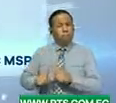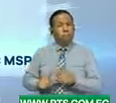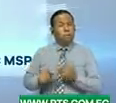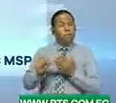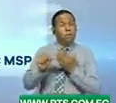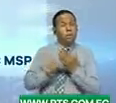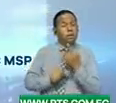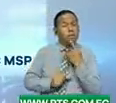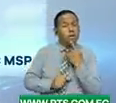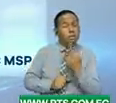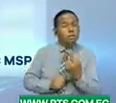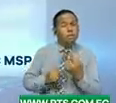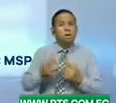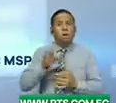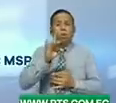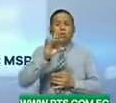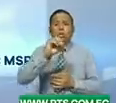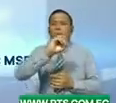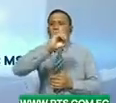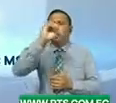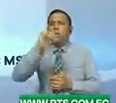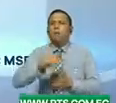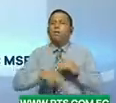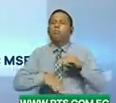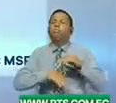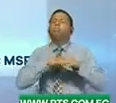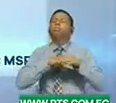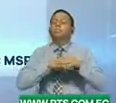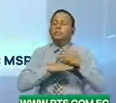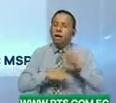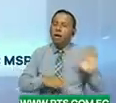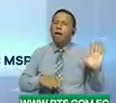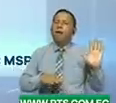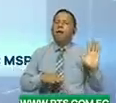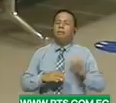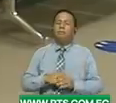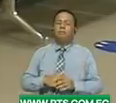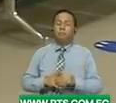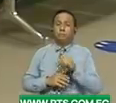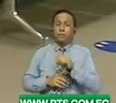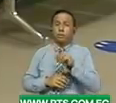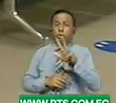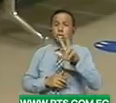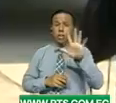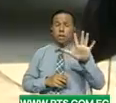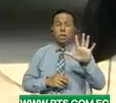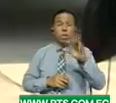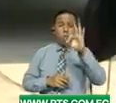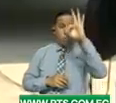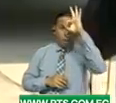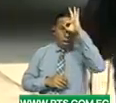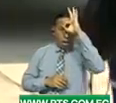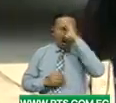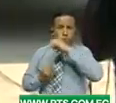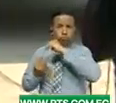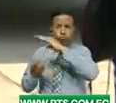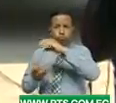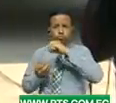de abastecimiento en más del 70% de los 135 hospitales del país.